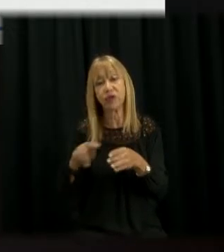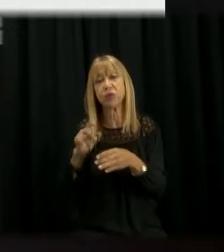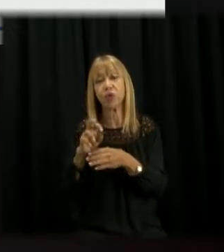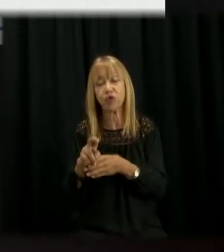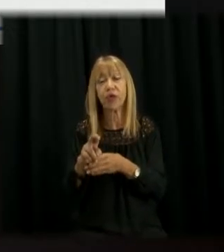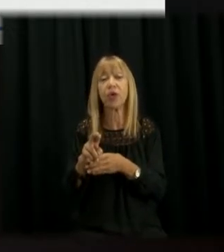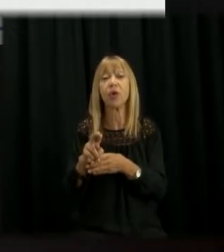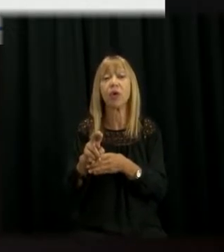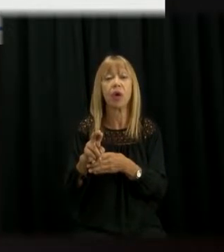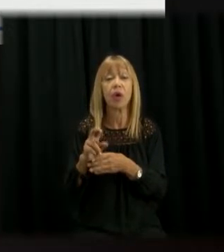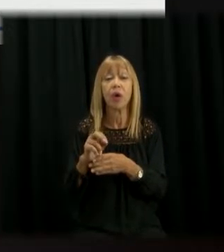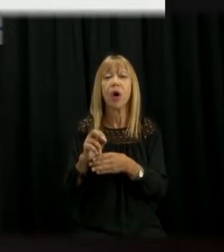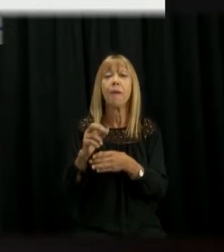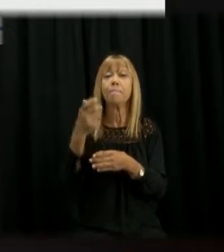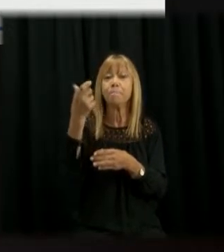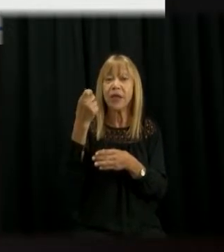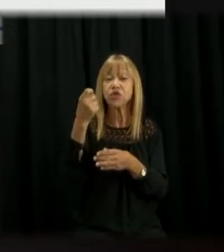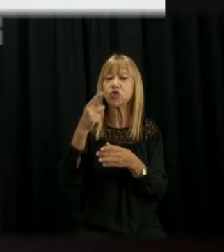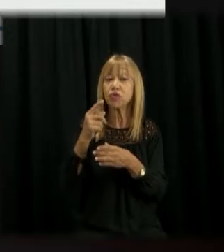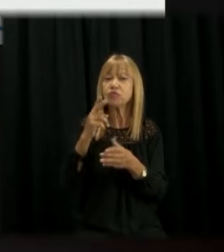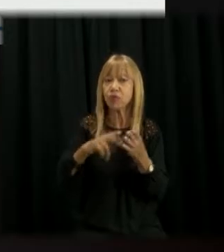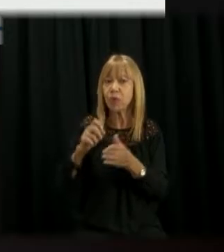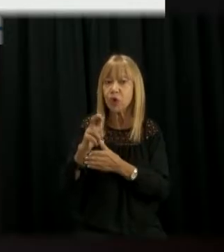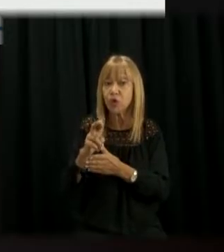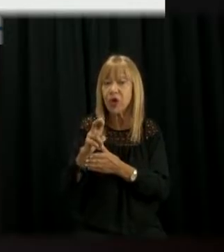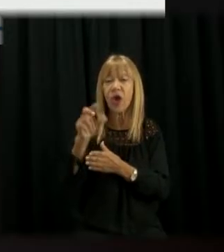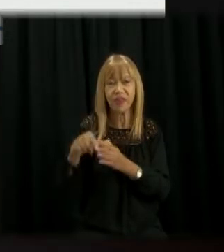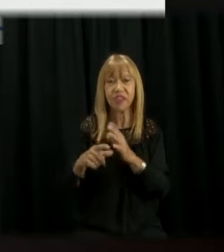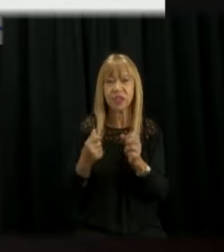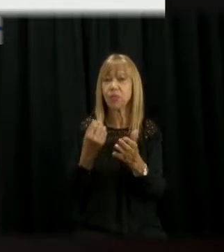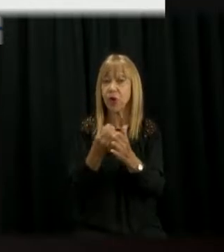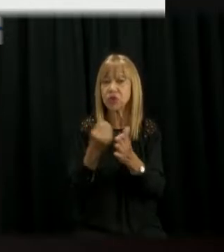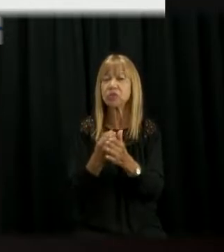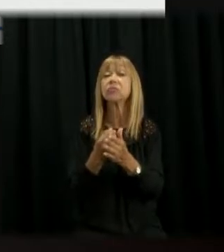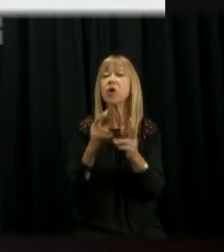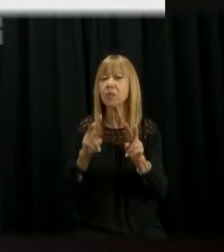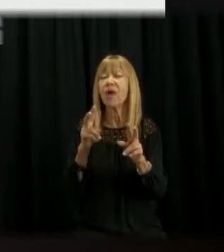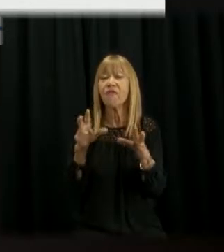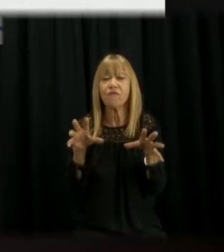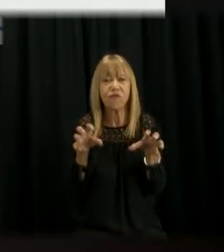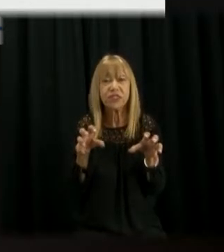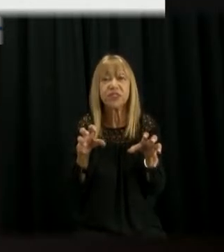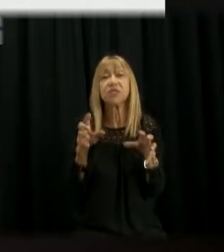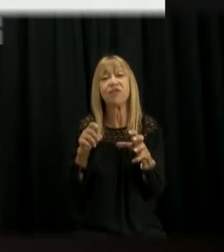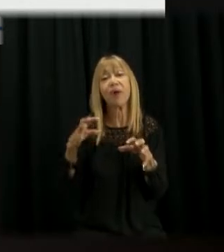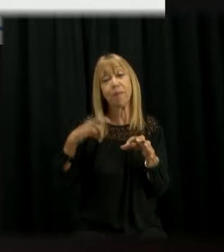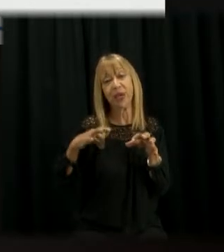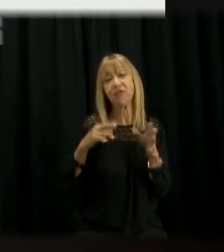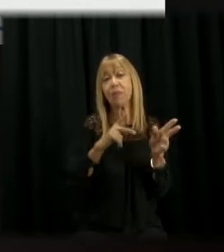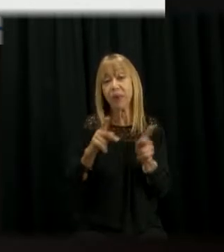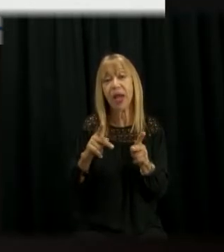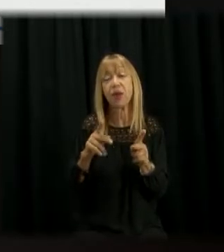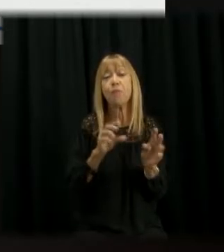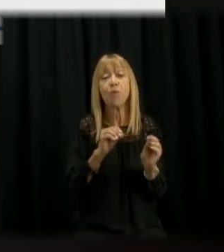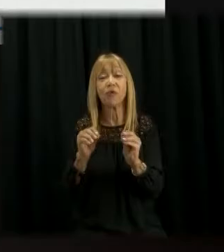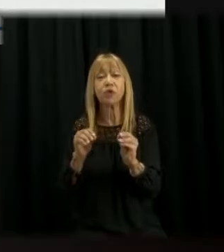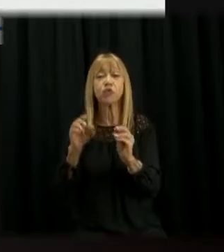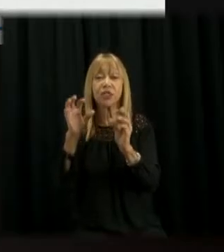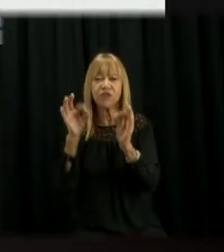estudiantes. En cuanto a las pensiones de la Universidad de Puerto Rico, específicamente, este presupuesto contempla congelar el plan de